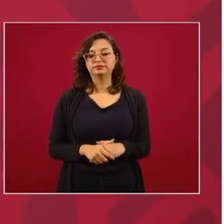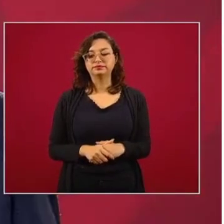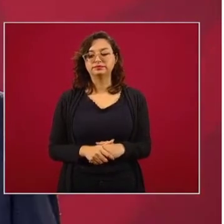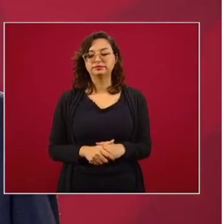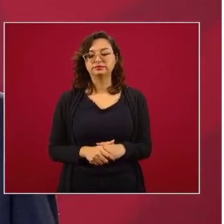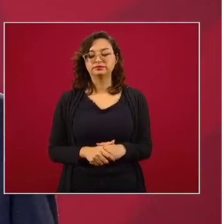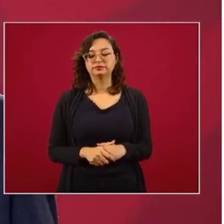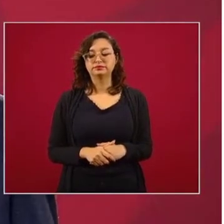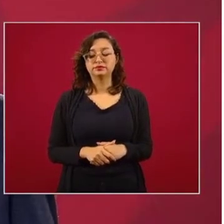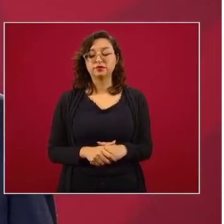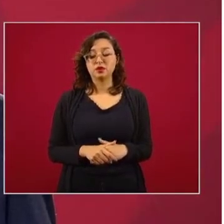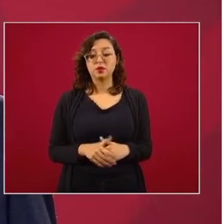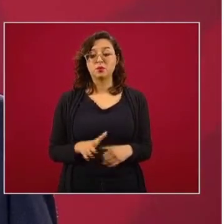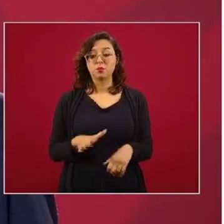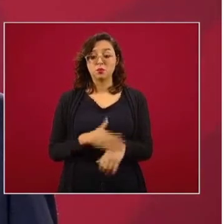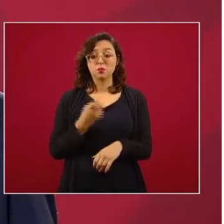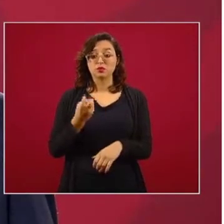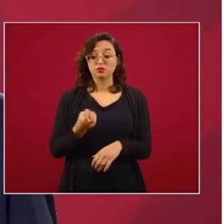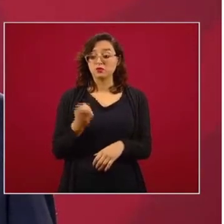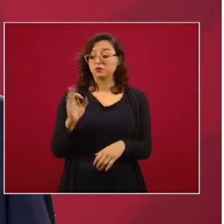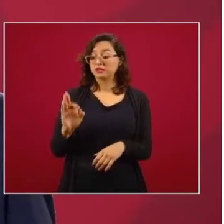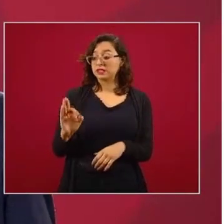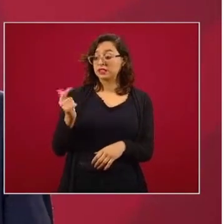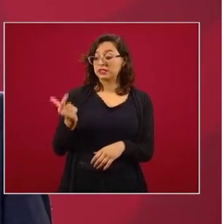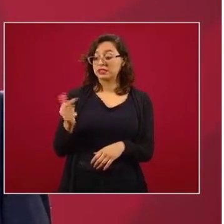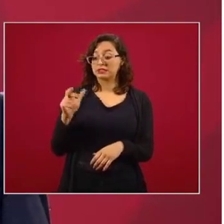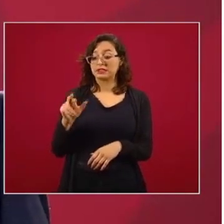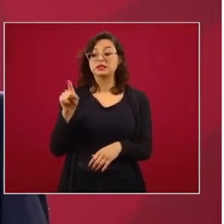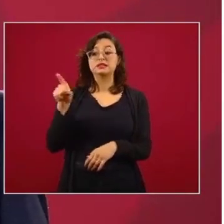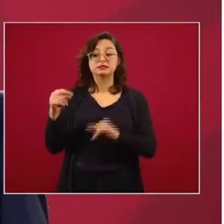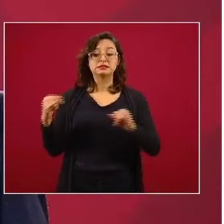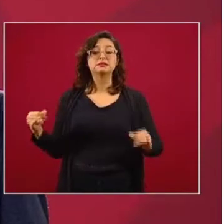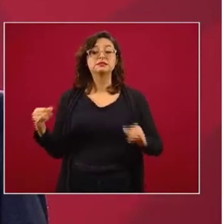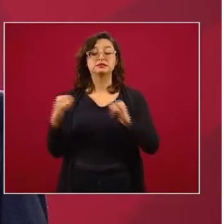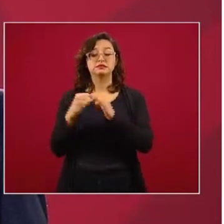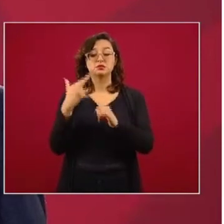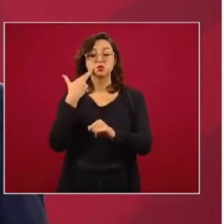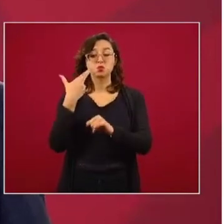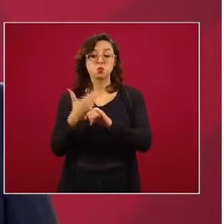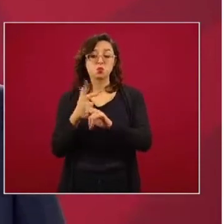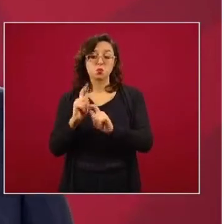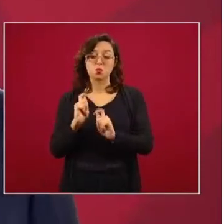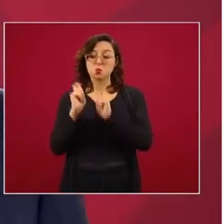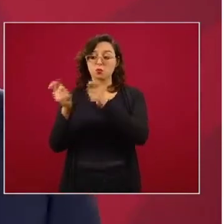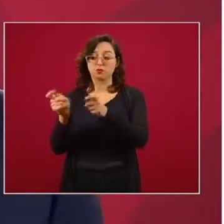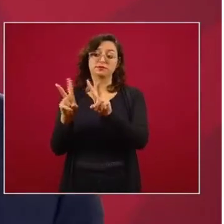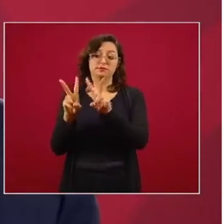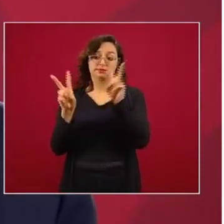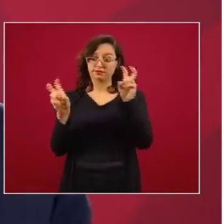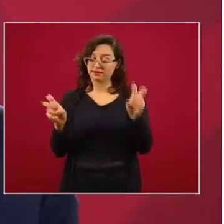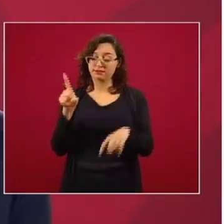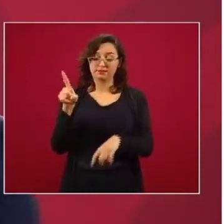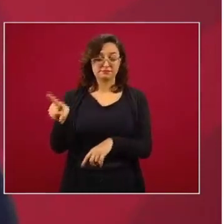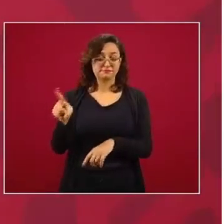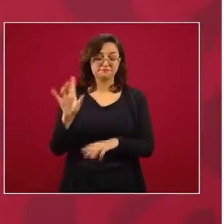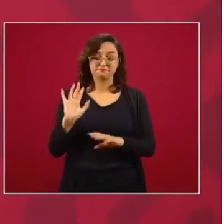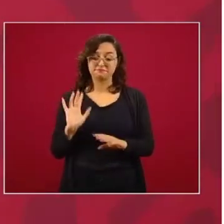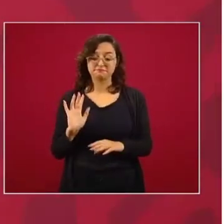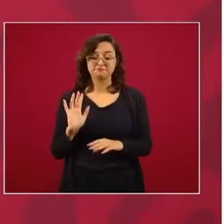la Fiscalía, que es la institución encargada de